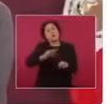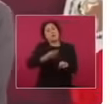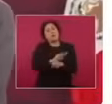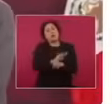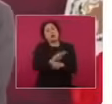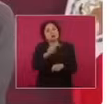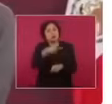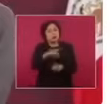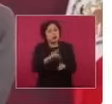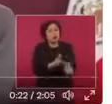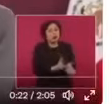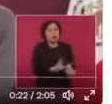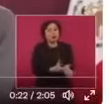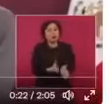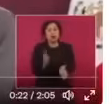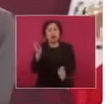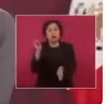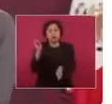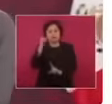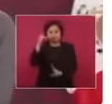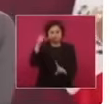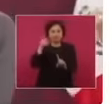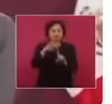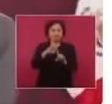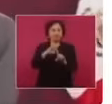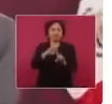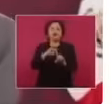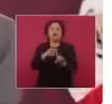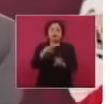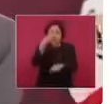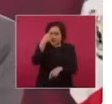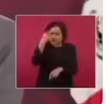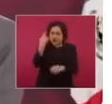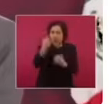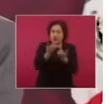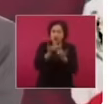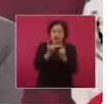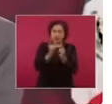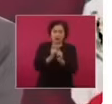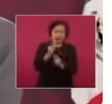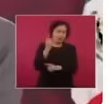utiliza con propósitos políticos,